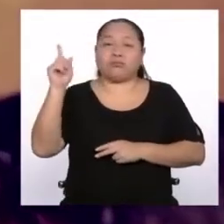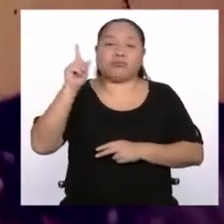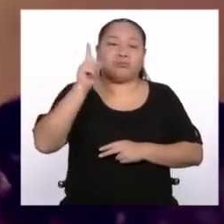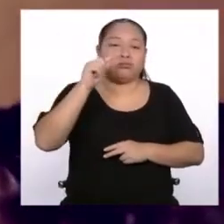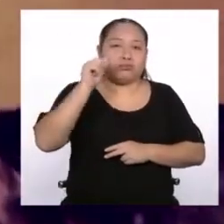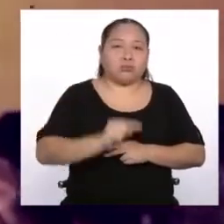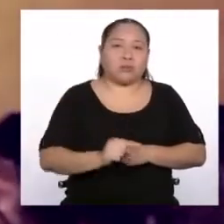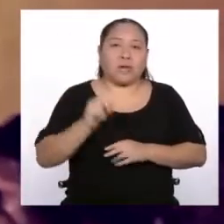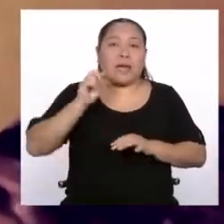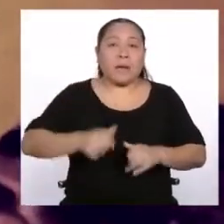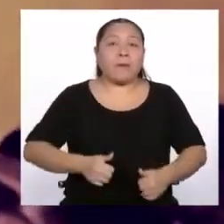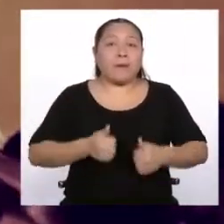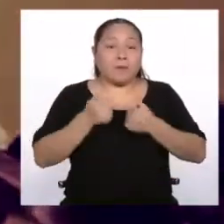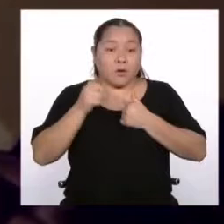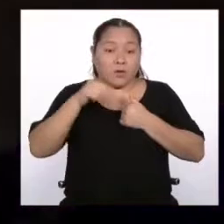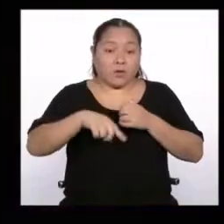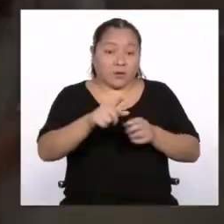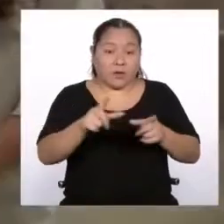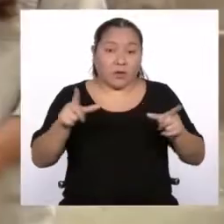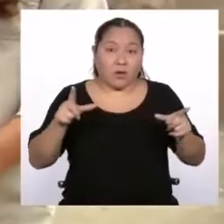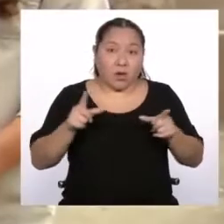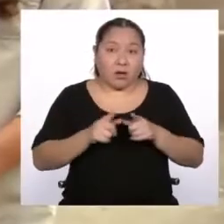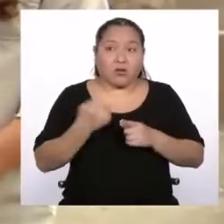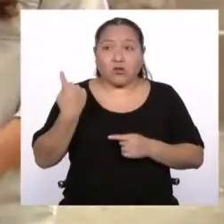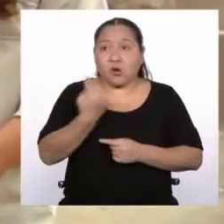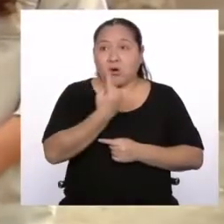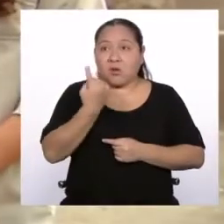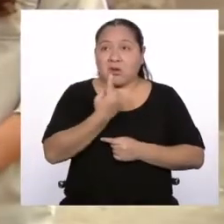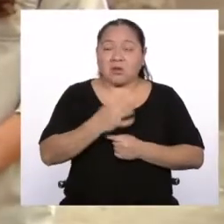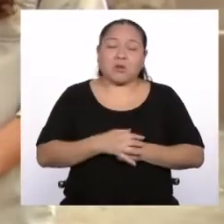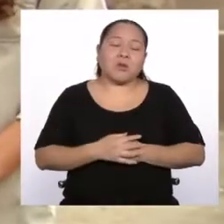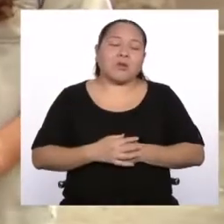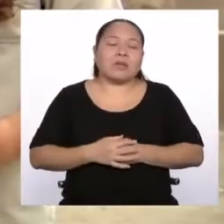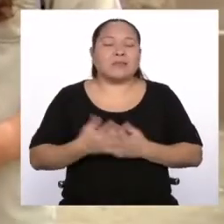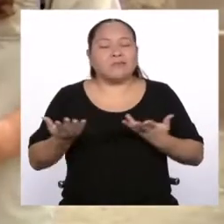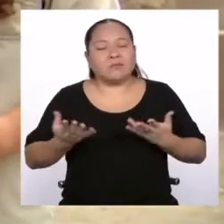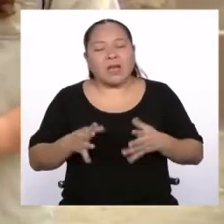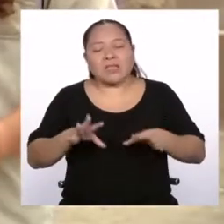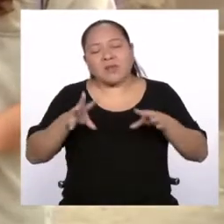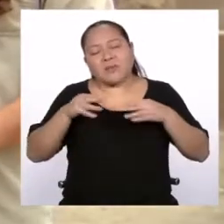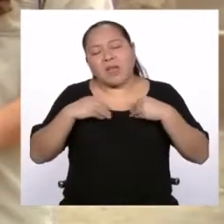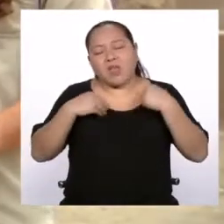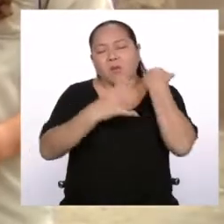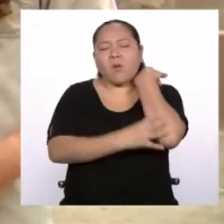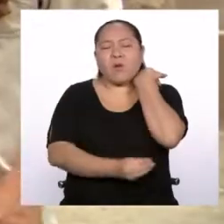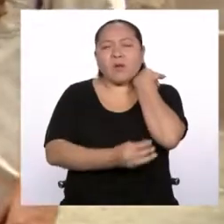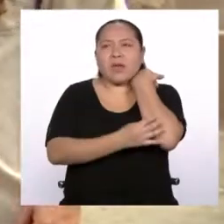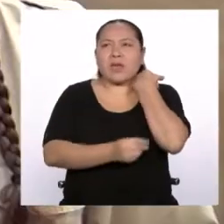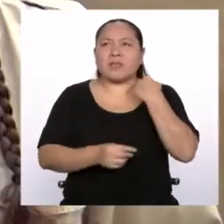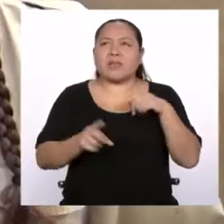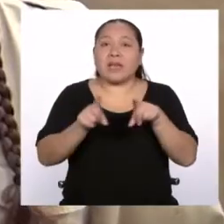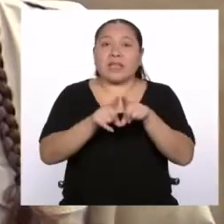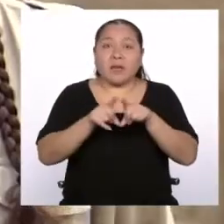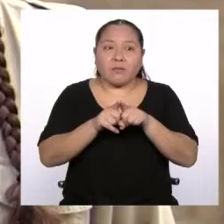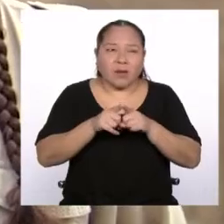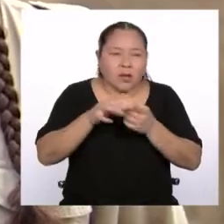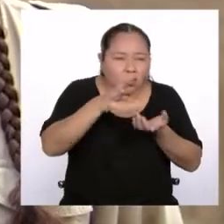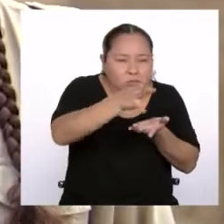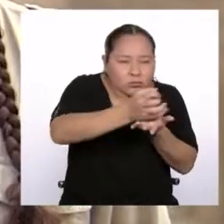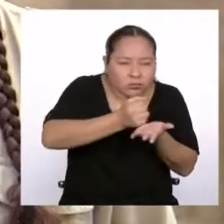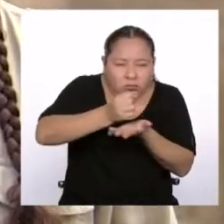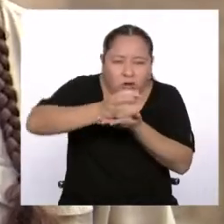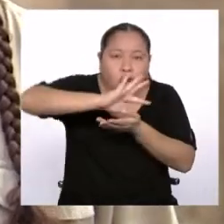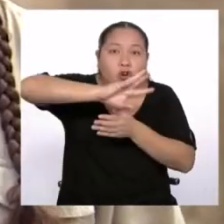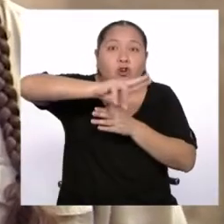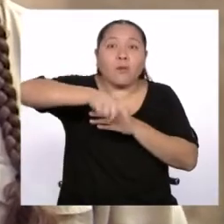Estuvo viviendo en esta huaca como un ermitaño, ¿no? Haciendo votos de pobreza, etc. Aunque también se sabe que huaqueaba. Y los fines